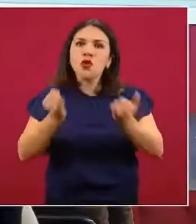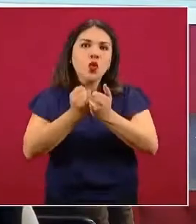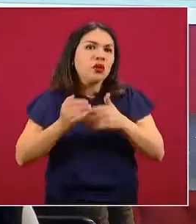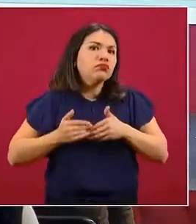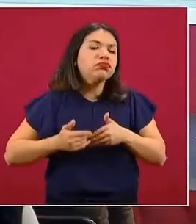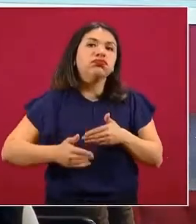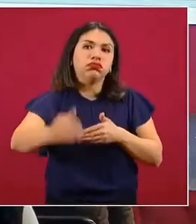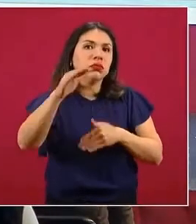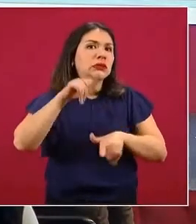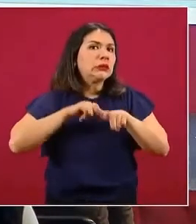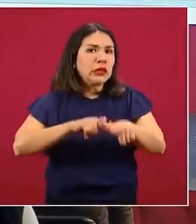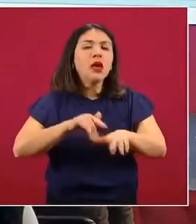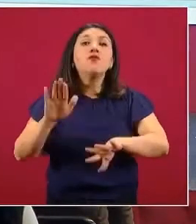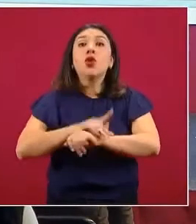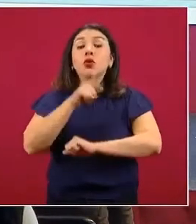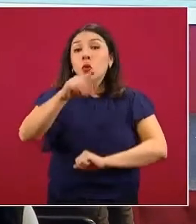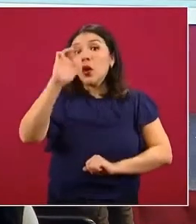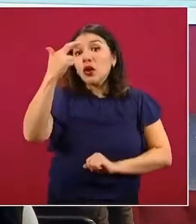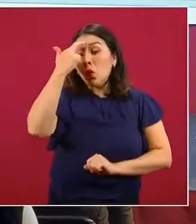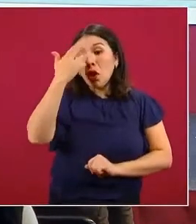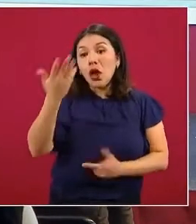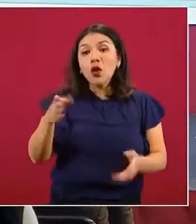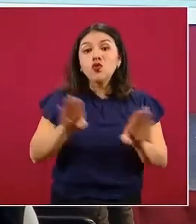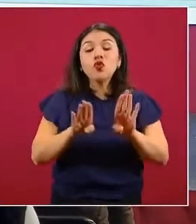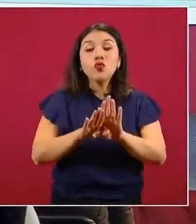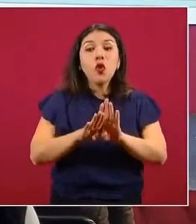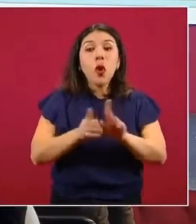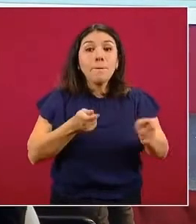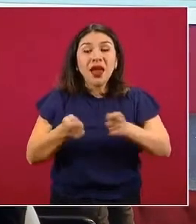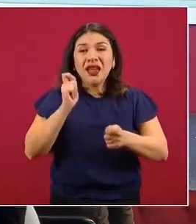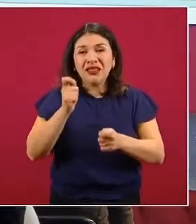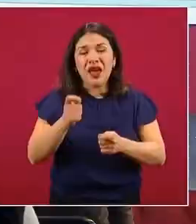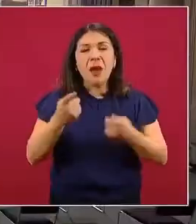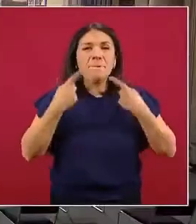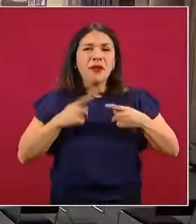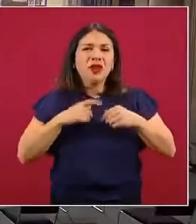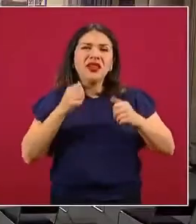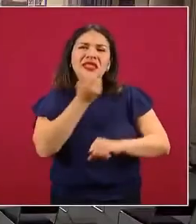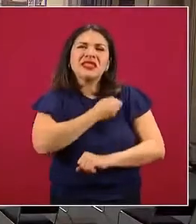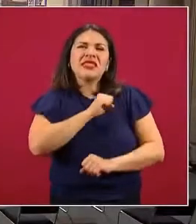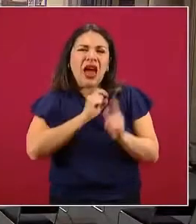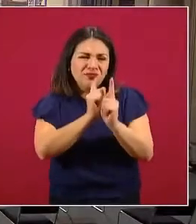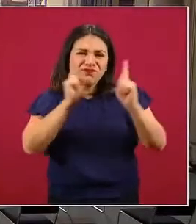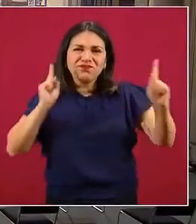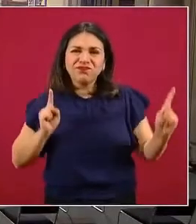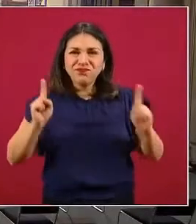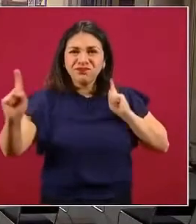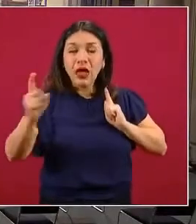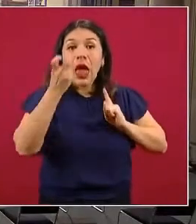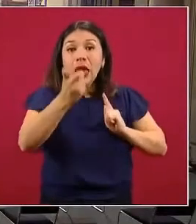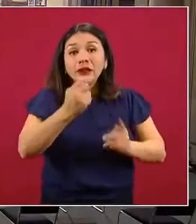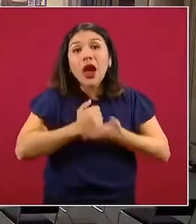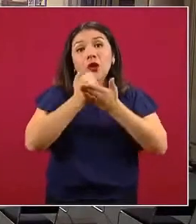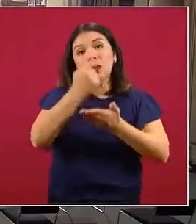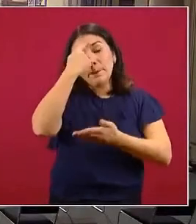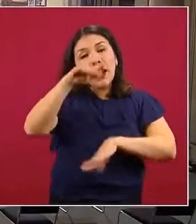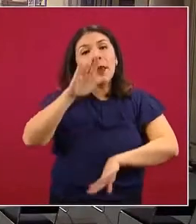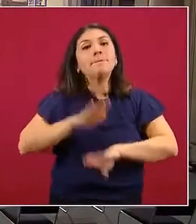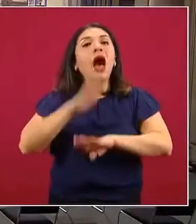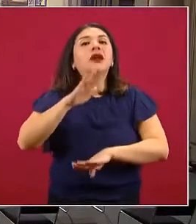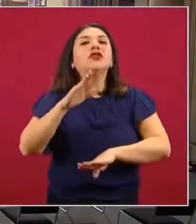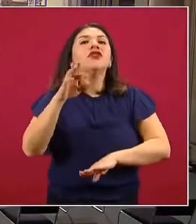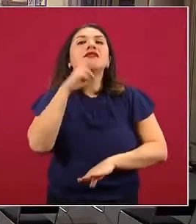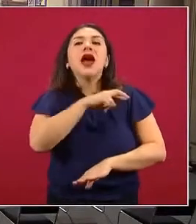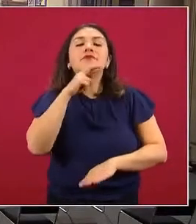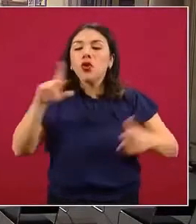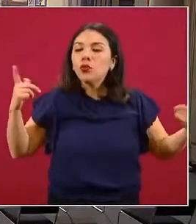Debe de seguirse implementando porque recordemos que una de las medidas, que es la sana distancia, es precisamente la que contribuye con la mayor